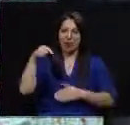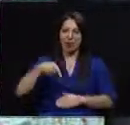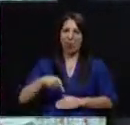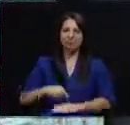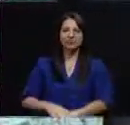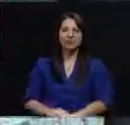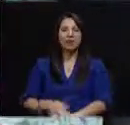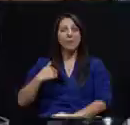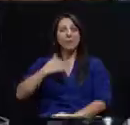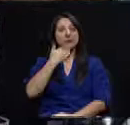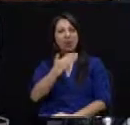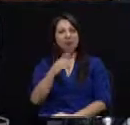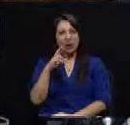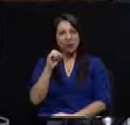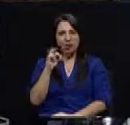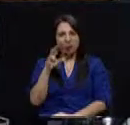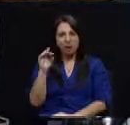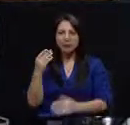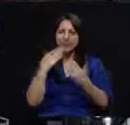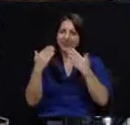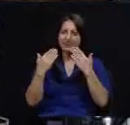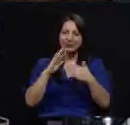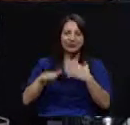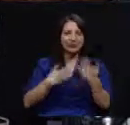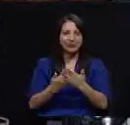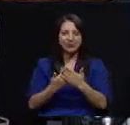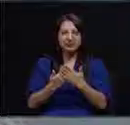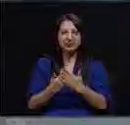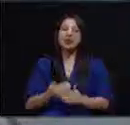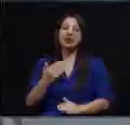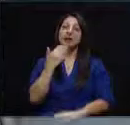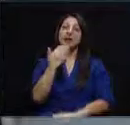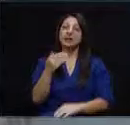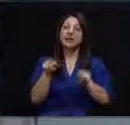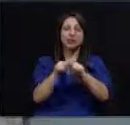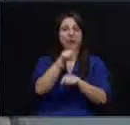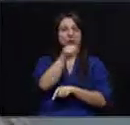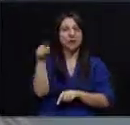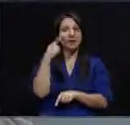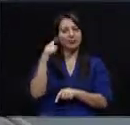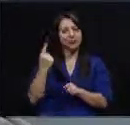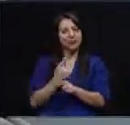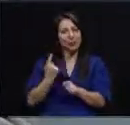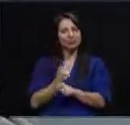presentaron hoy. Bueno, muchísimas gracias, don Roberto. Muchas gracias. Muy bien. Gracias a todos. Gracias también a